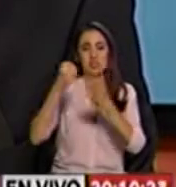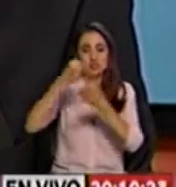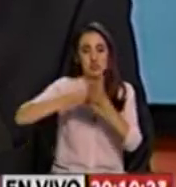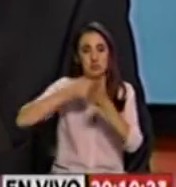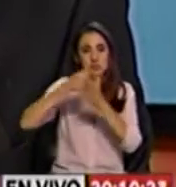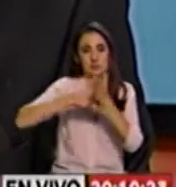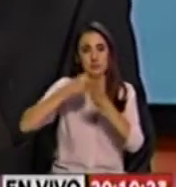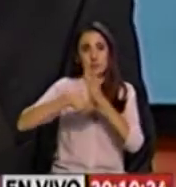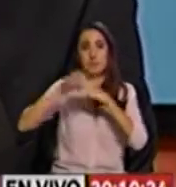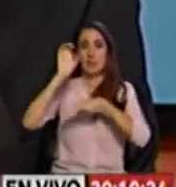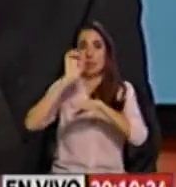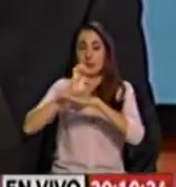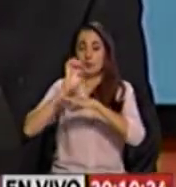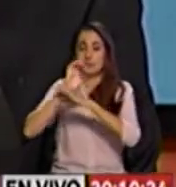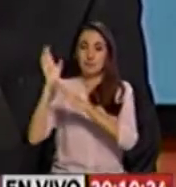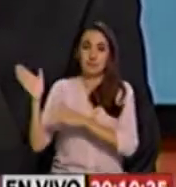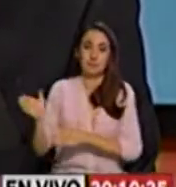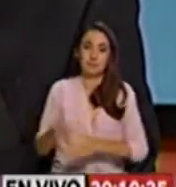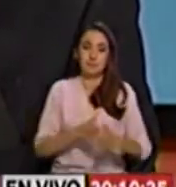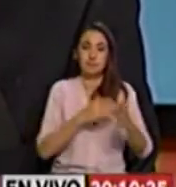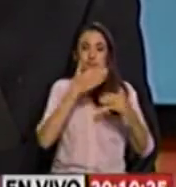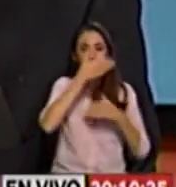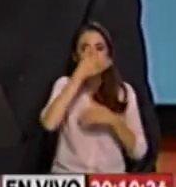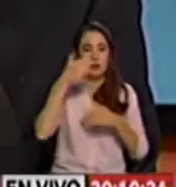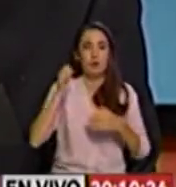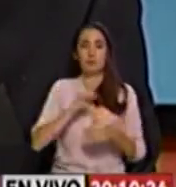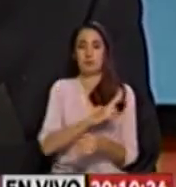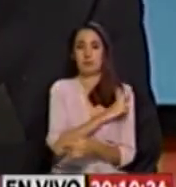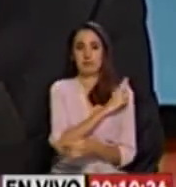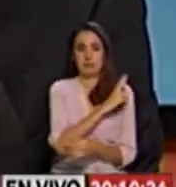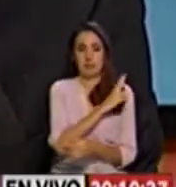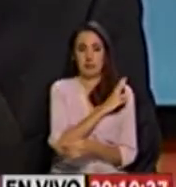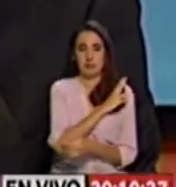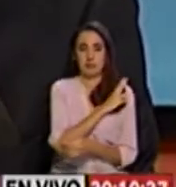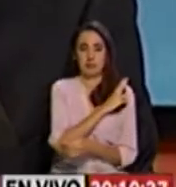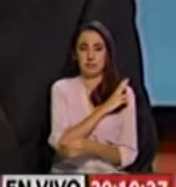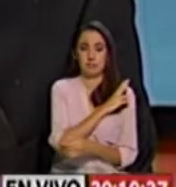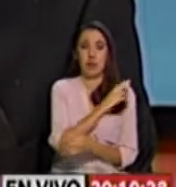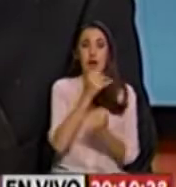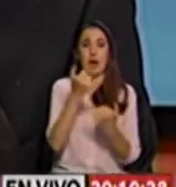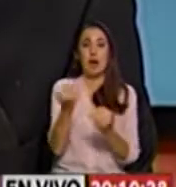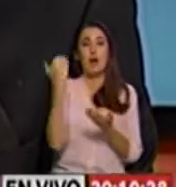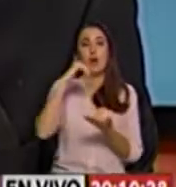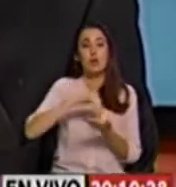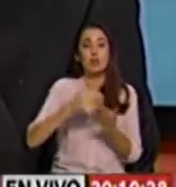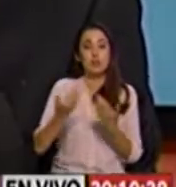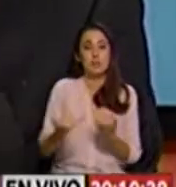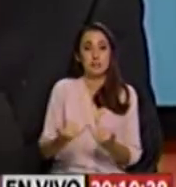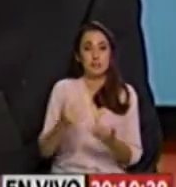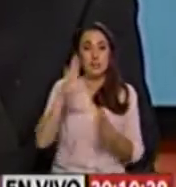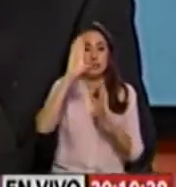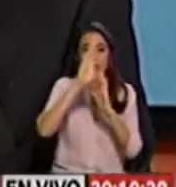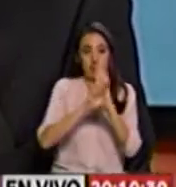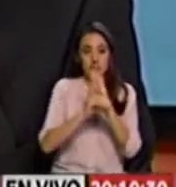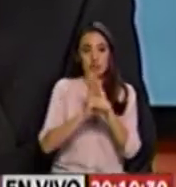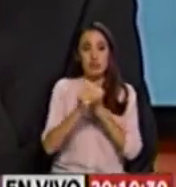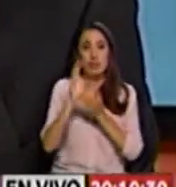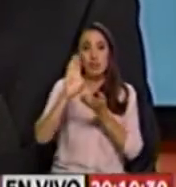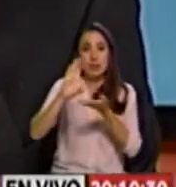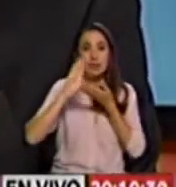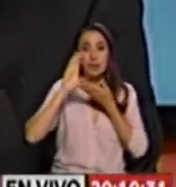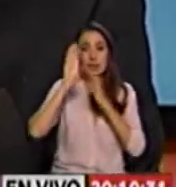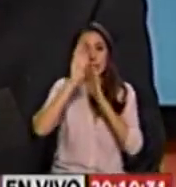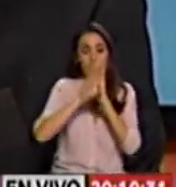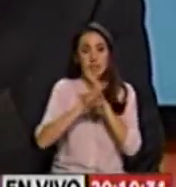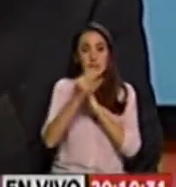el Ecuador, el Estado ecuatoriano, para mejorar las universidades, era un retroceso que se les quite presupuesto y no puedan desenvolverse como